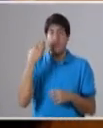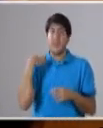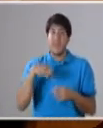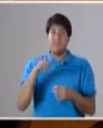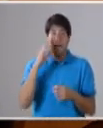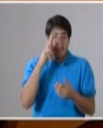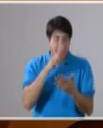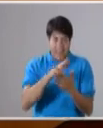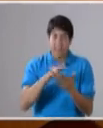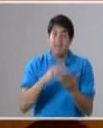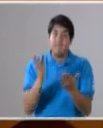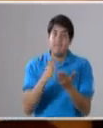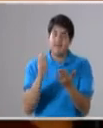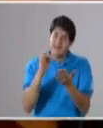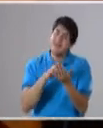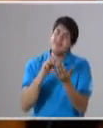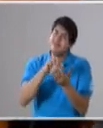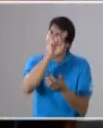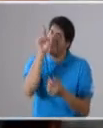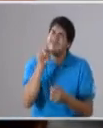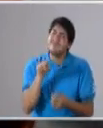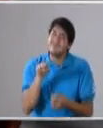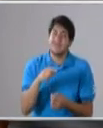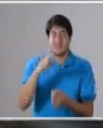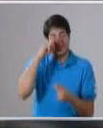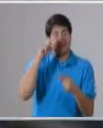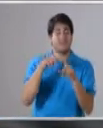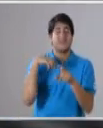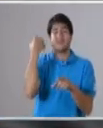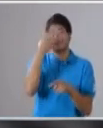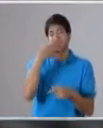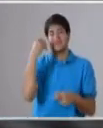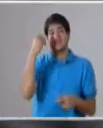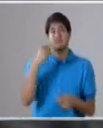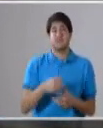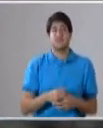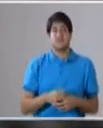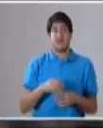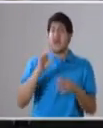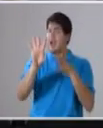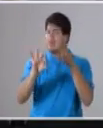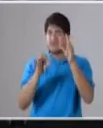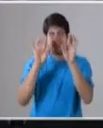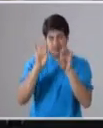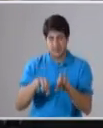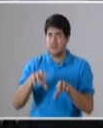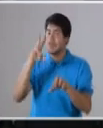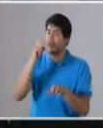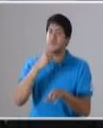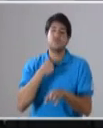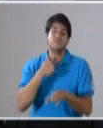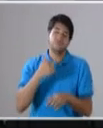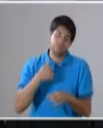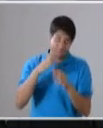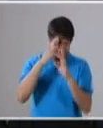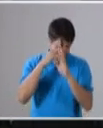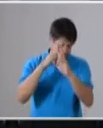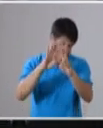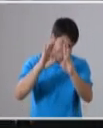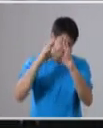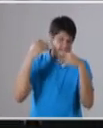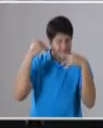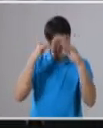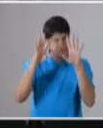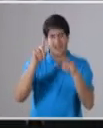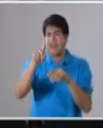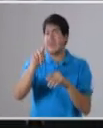preguntar, es hermoso, para mí es hermoso, ¿verdad? A algunos no les gusta y yo respeto eso, yo creo que eso